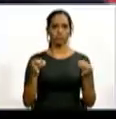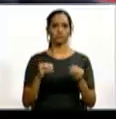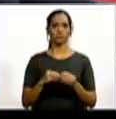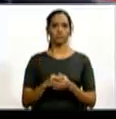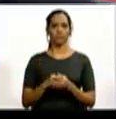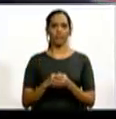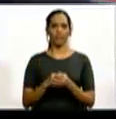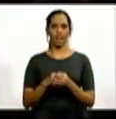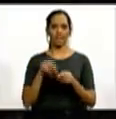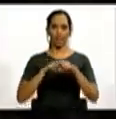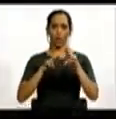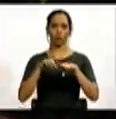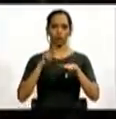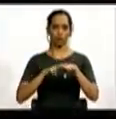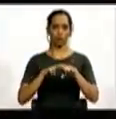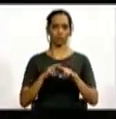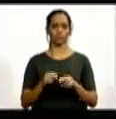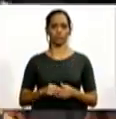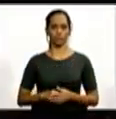esa construcción.